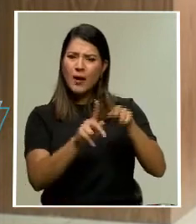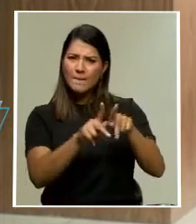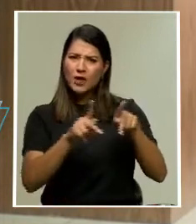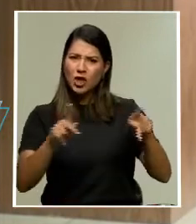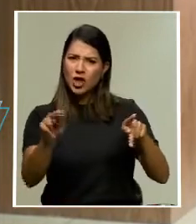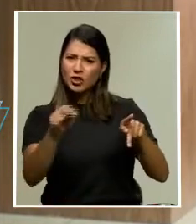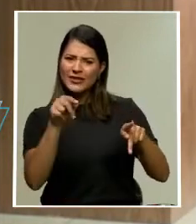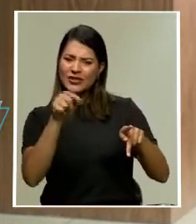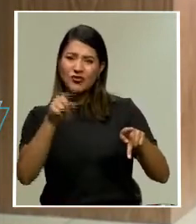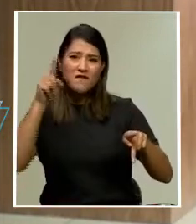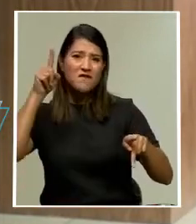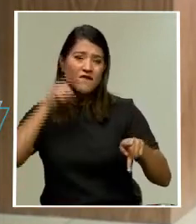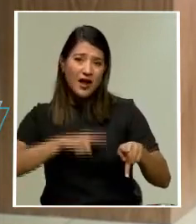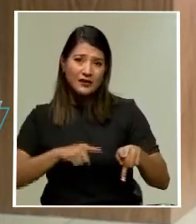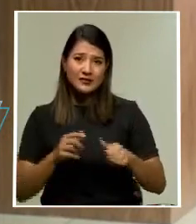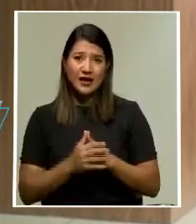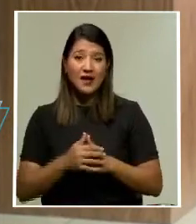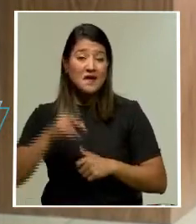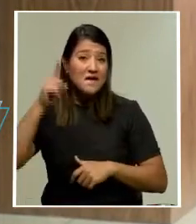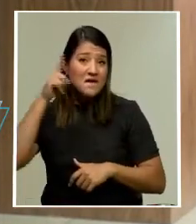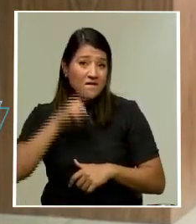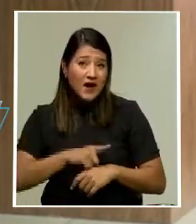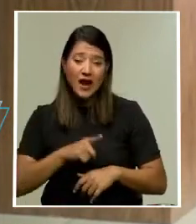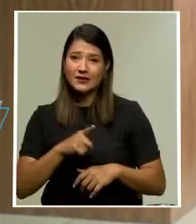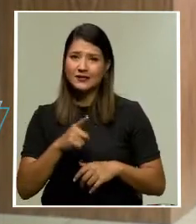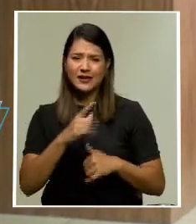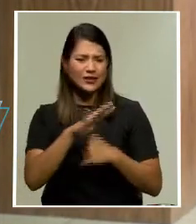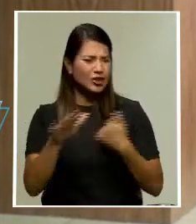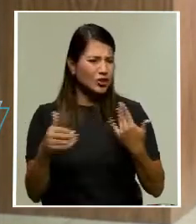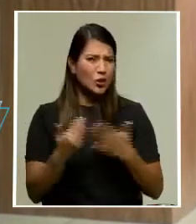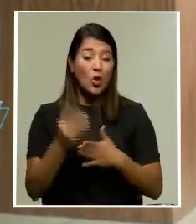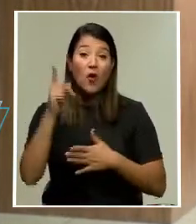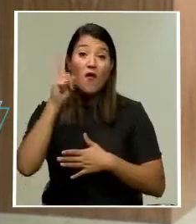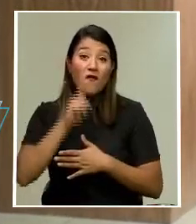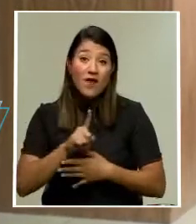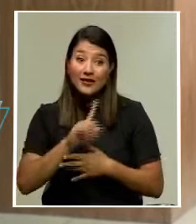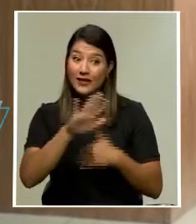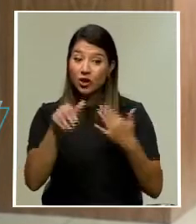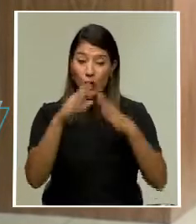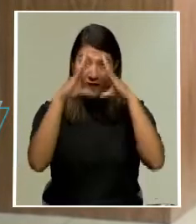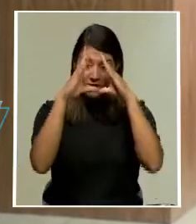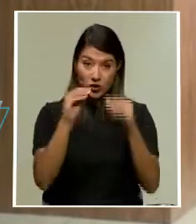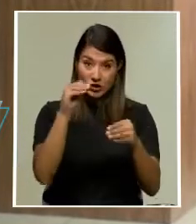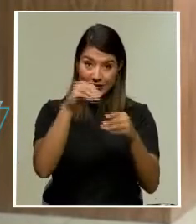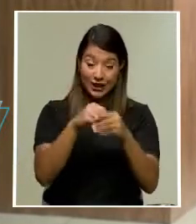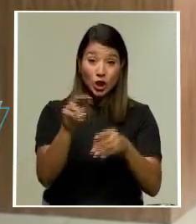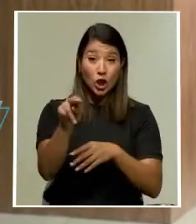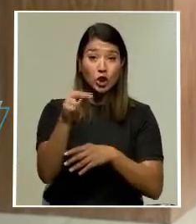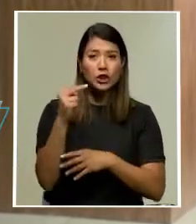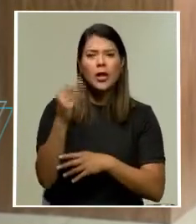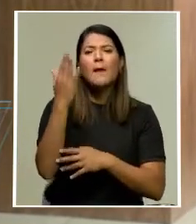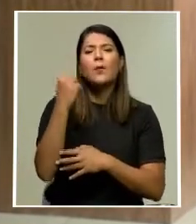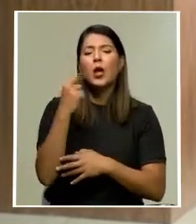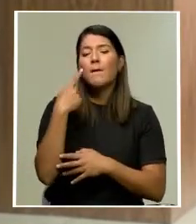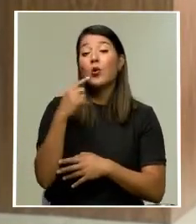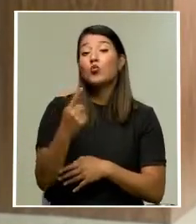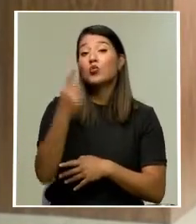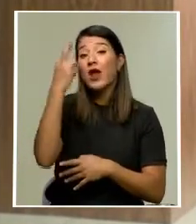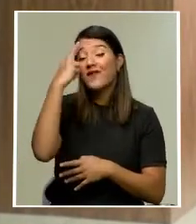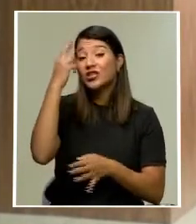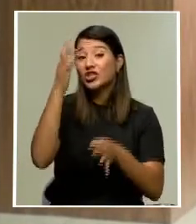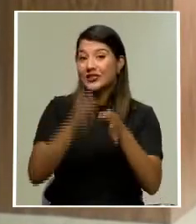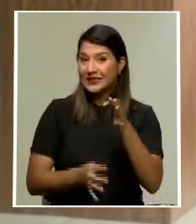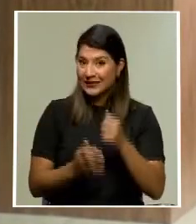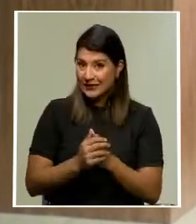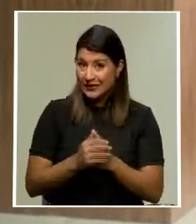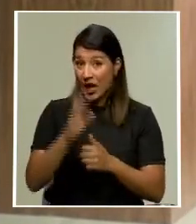absolutamente falsa, falsa de toda falsedad en su contenido, por una razón muy sencilla.